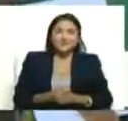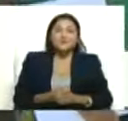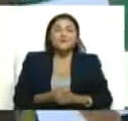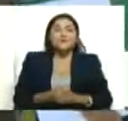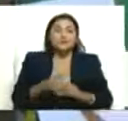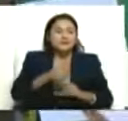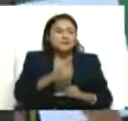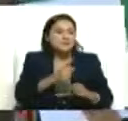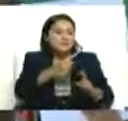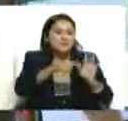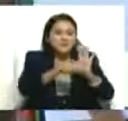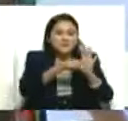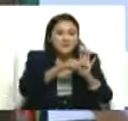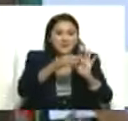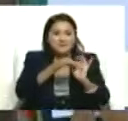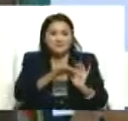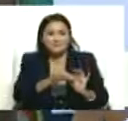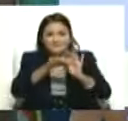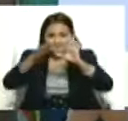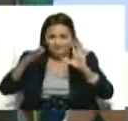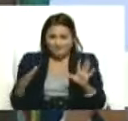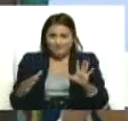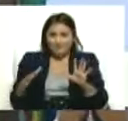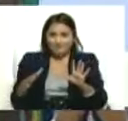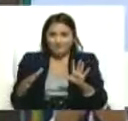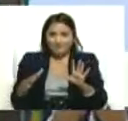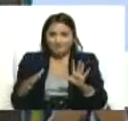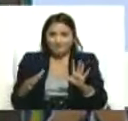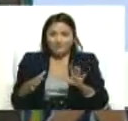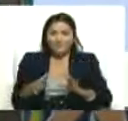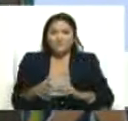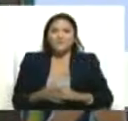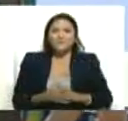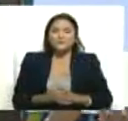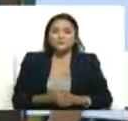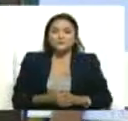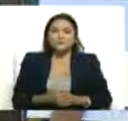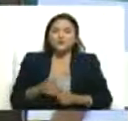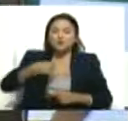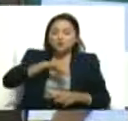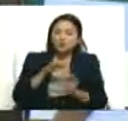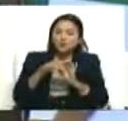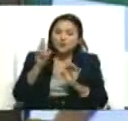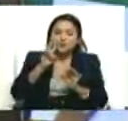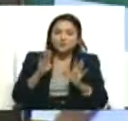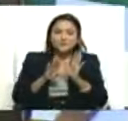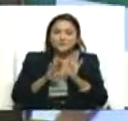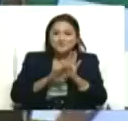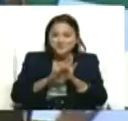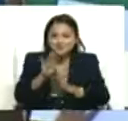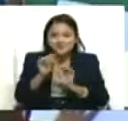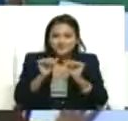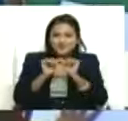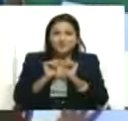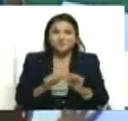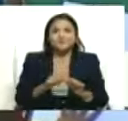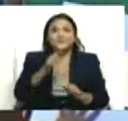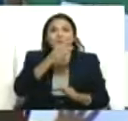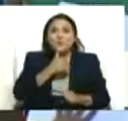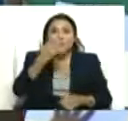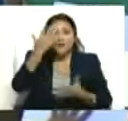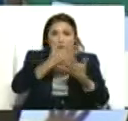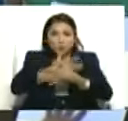que nos dividen tendrán su momento, pero vamos nosotros a avanzar unidos como venezolanos y venezolanos. No tengo ninguna